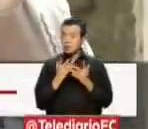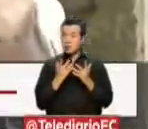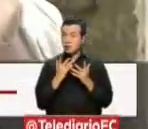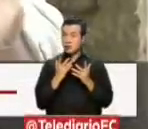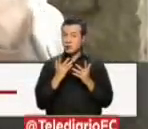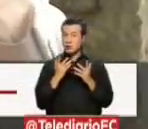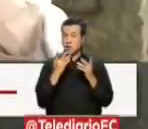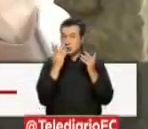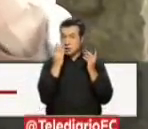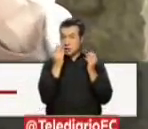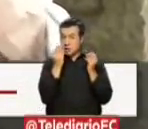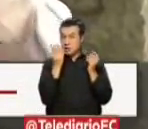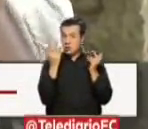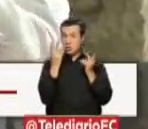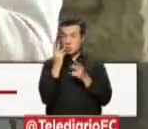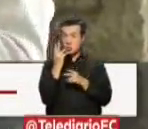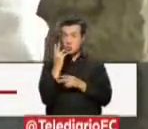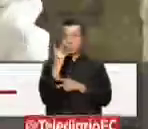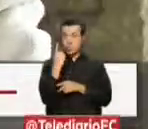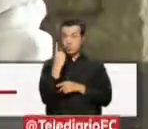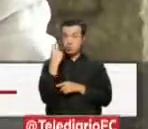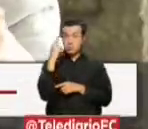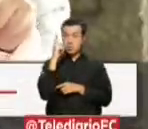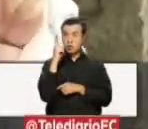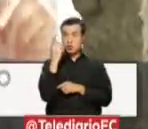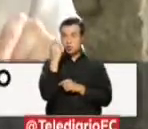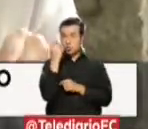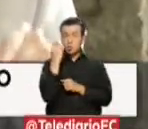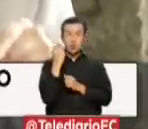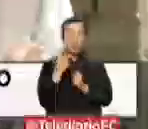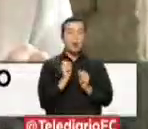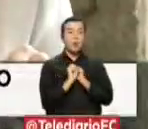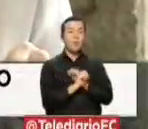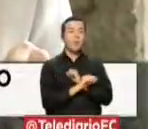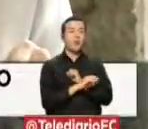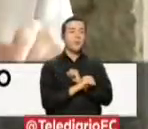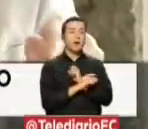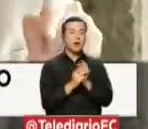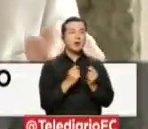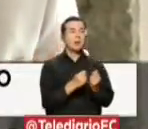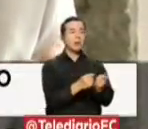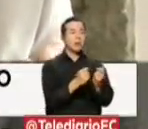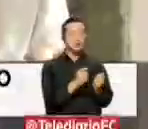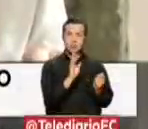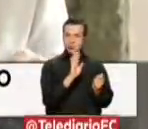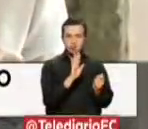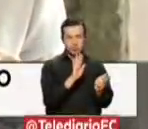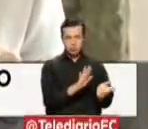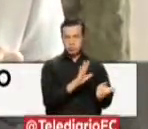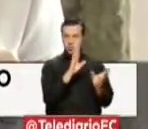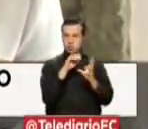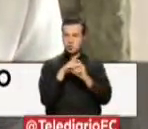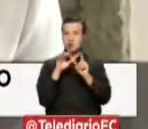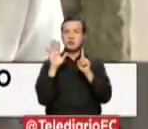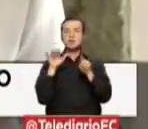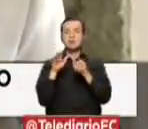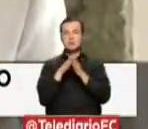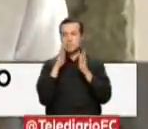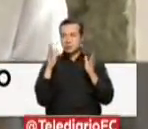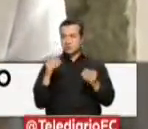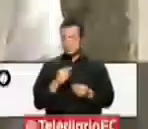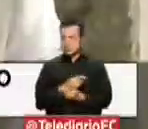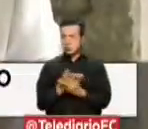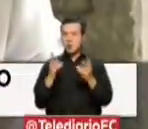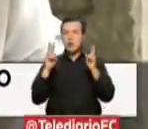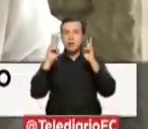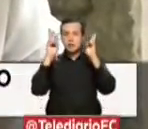esas platitas que está utilizando en 11 millones de dólares para propaganda, en 6 meses vaya dirigido exactamente